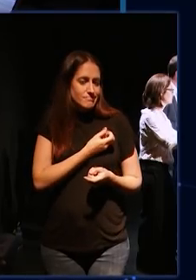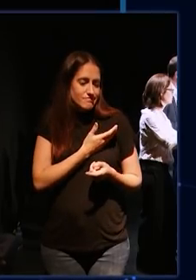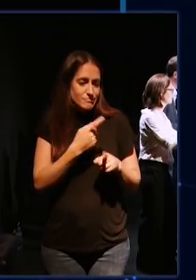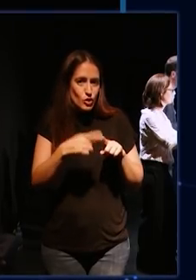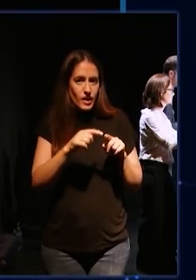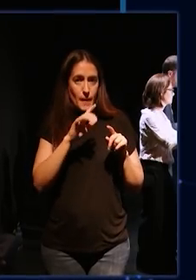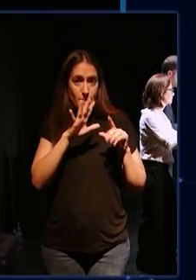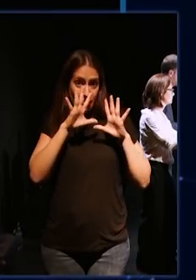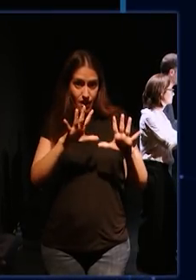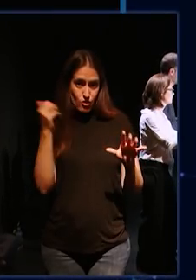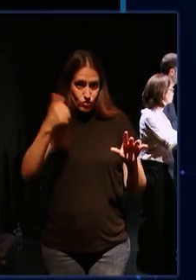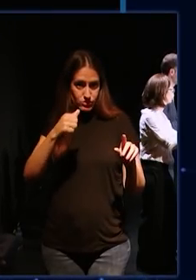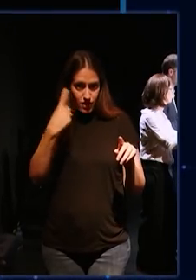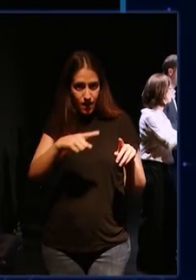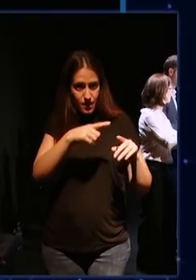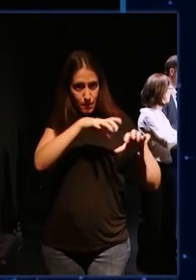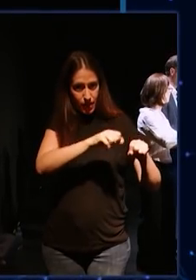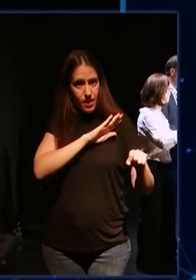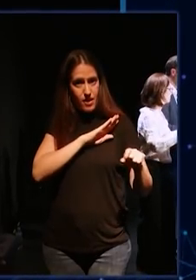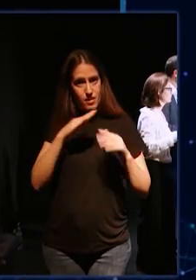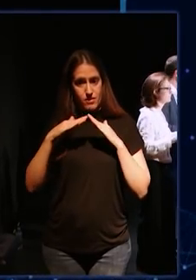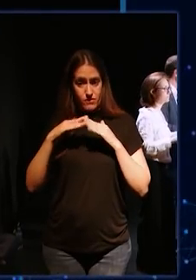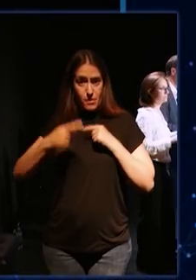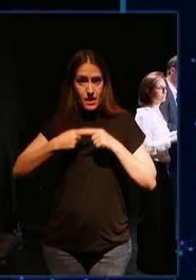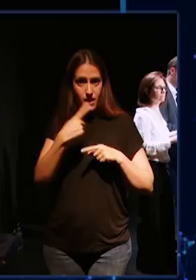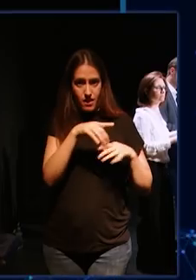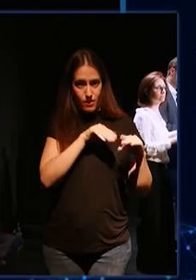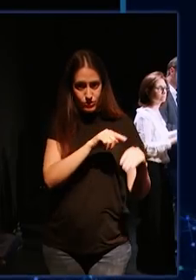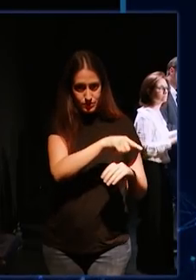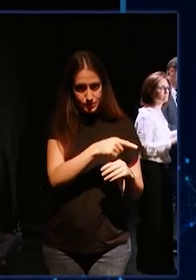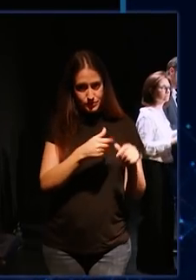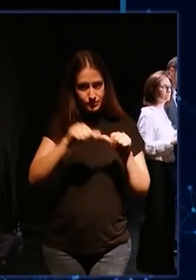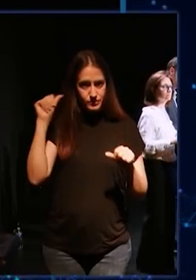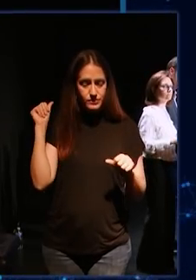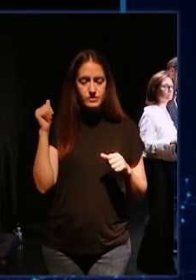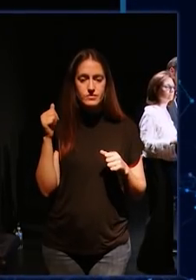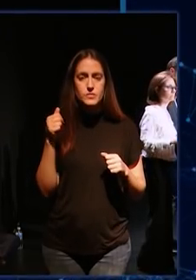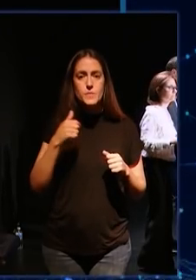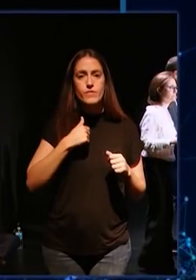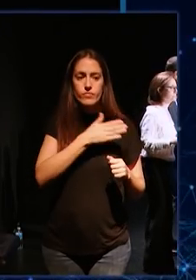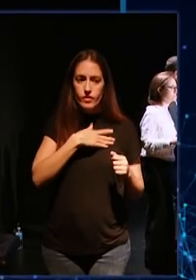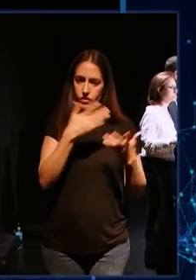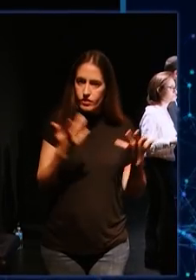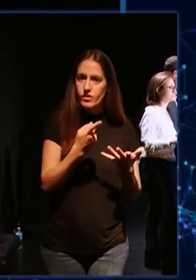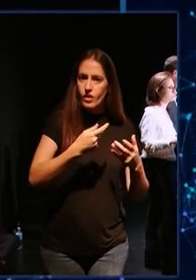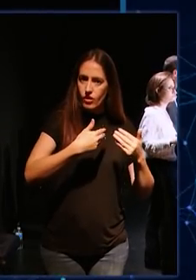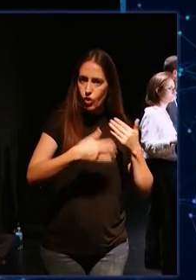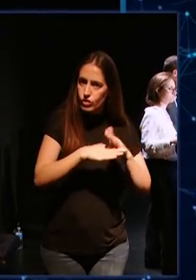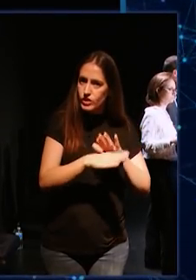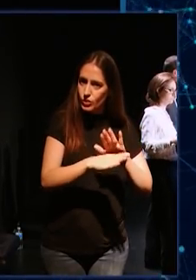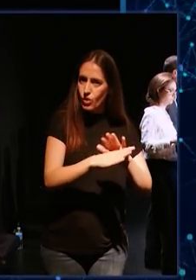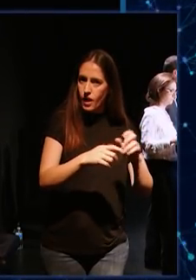allí. Entonces, hay que favorecerles que puedan seguir abriendo paradas y que tengan una continuidad.